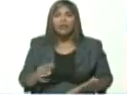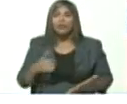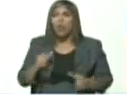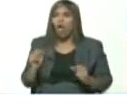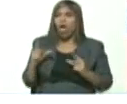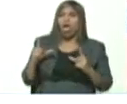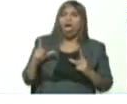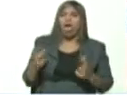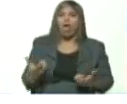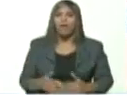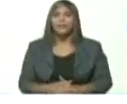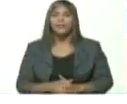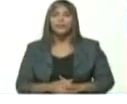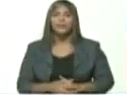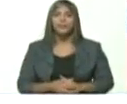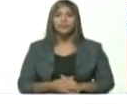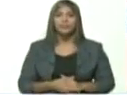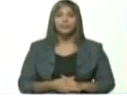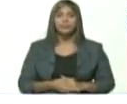loco.